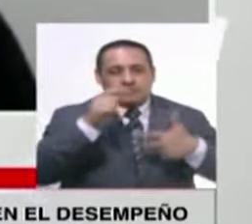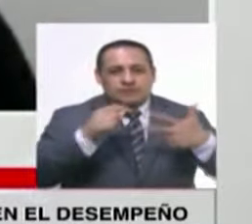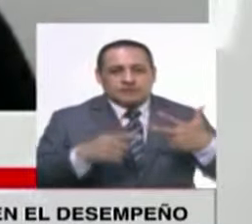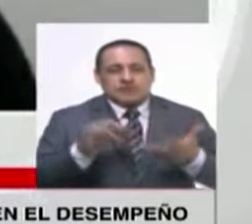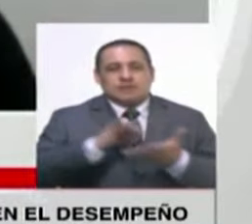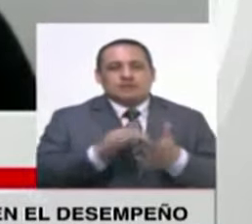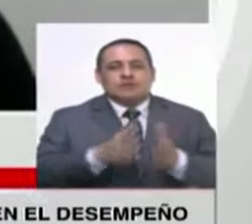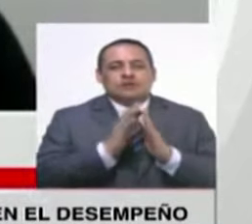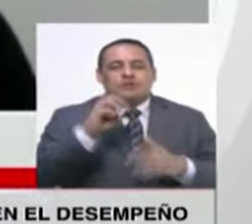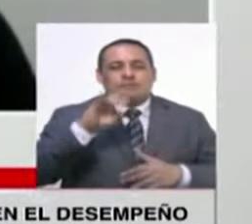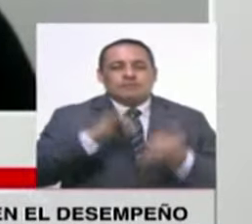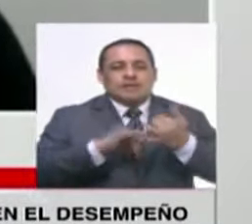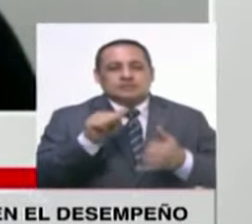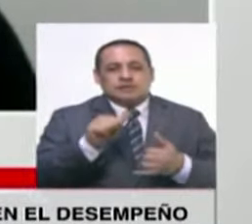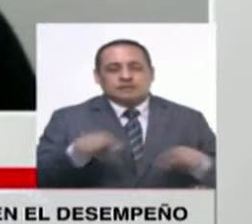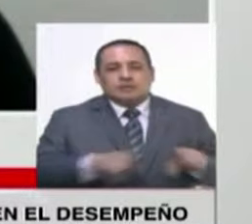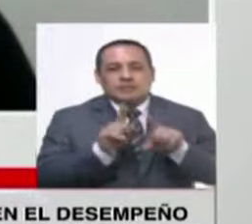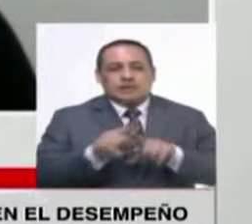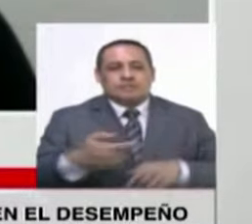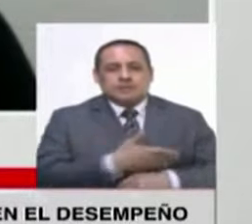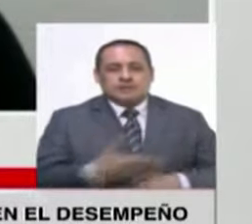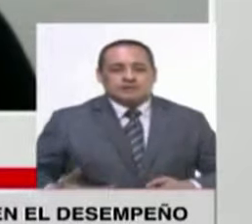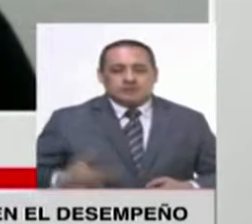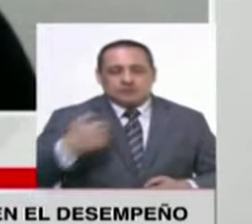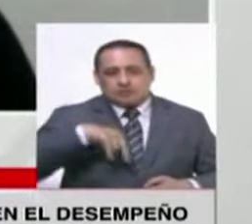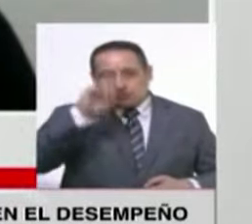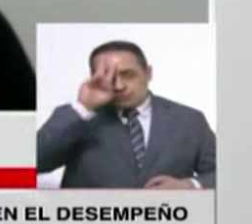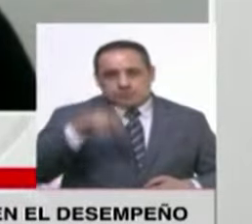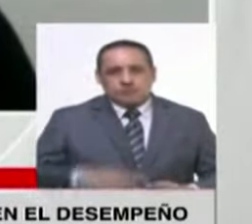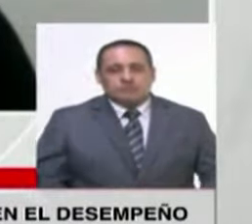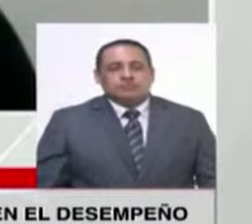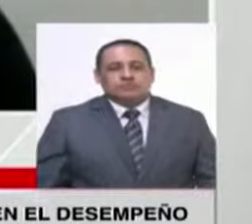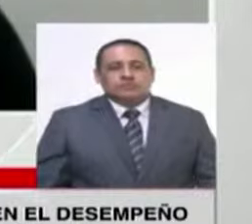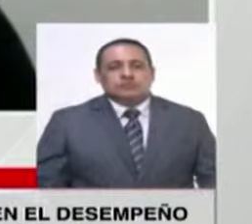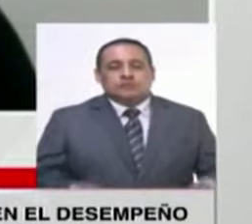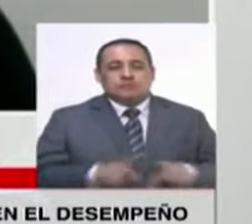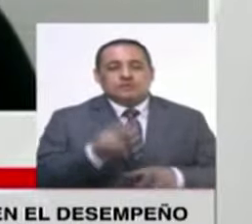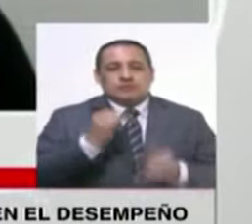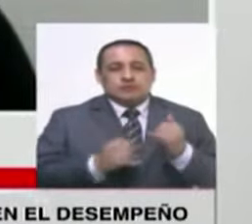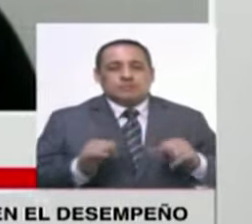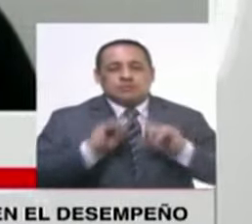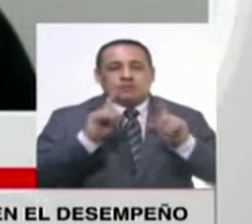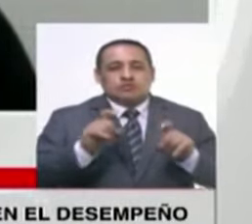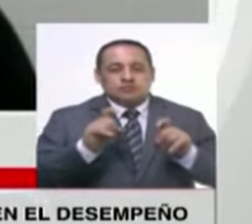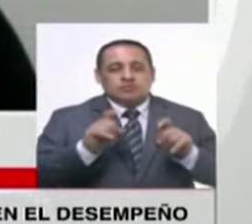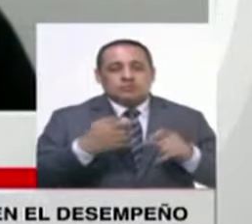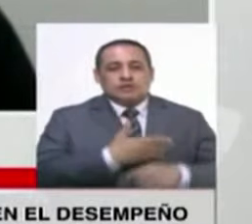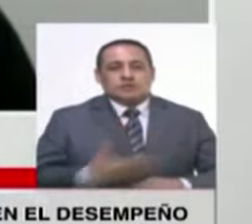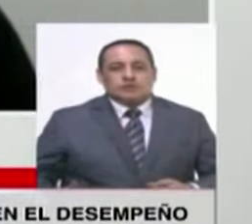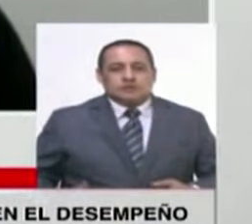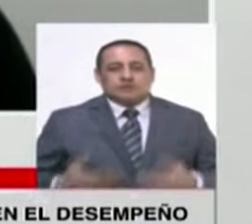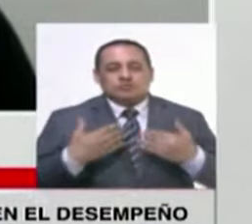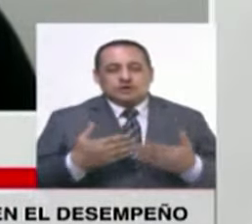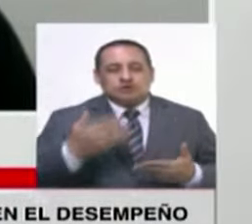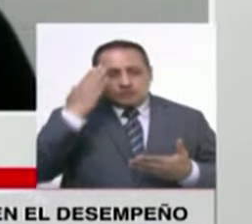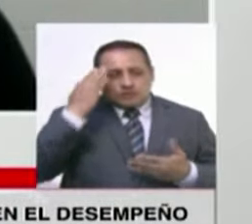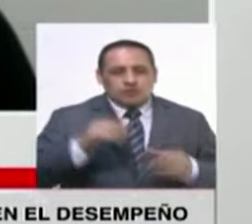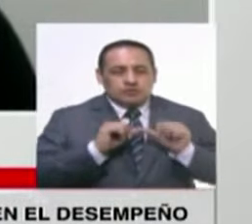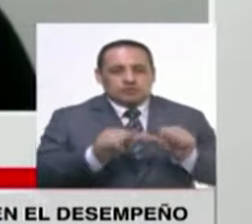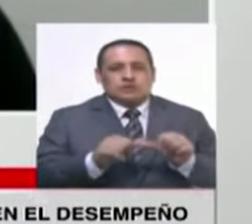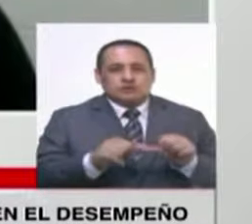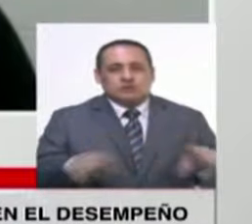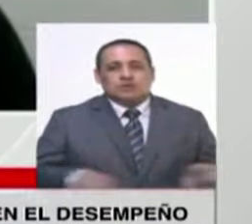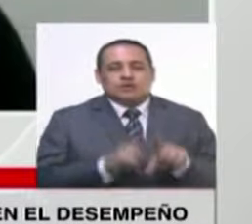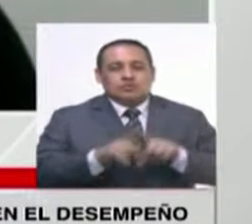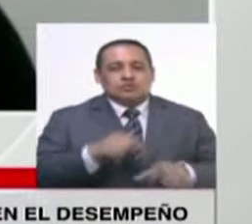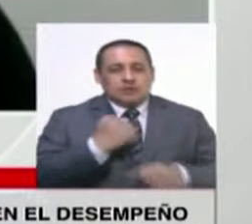iba a pedir Vladimir Mesa al presidente de la República. Terminada esta pregunta, señor presidente, sé que usted va a continuar